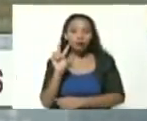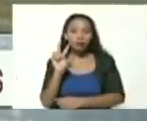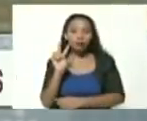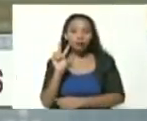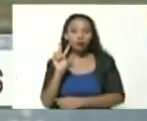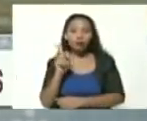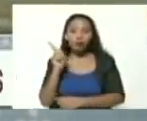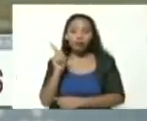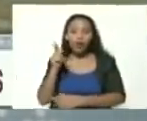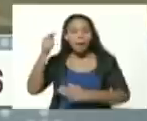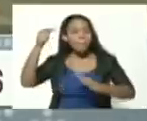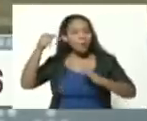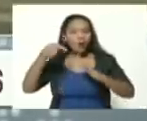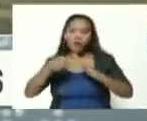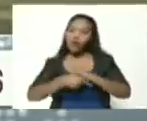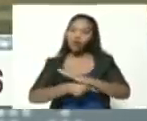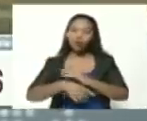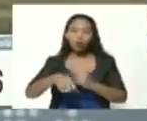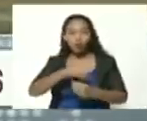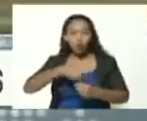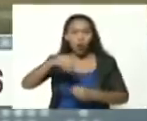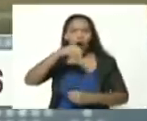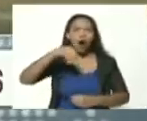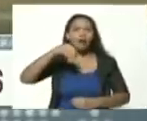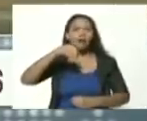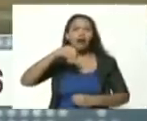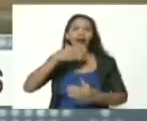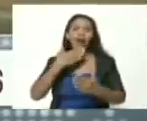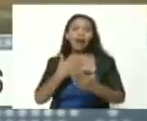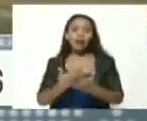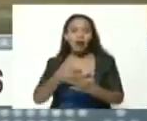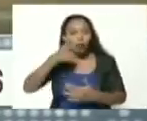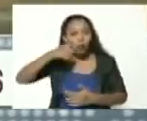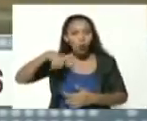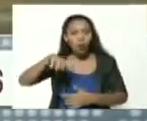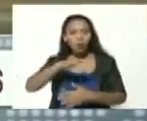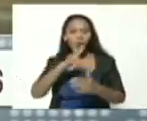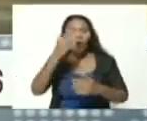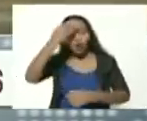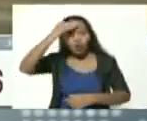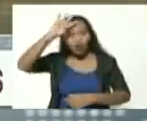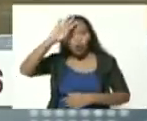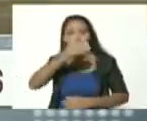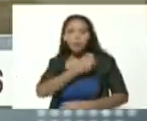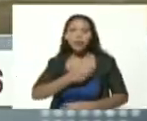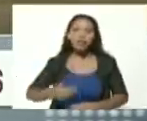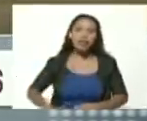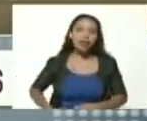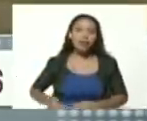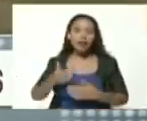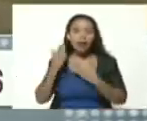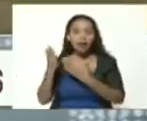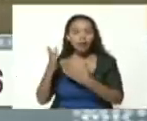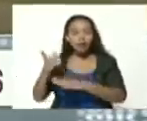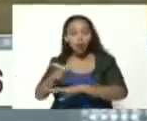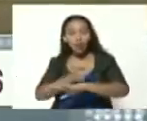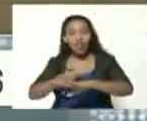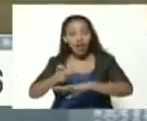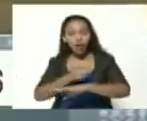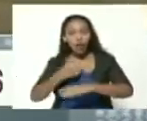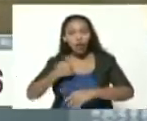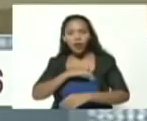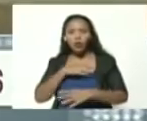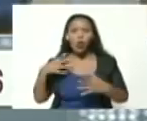desde lo más profundo de su alma, agradece al pueblo de Cuba, al presidente Díaz-Canel, a su gobierno, a